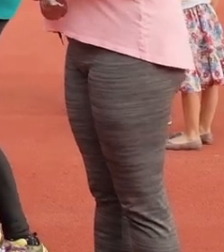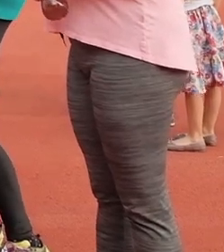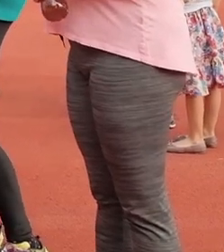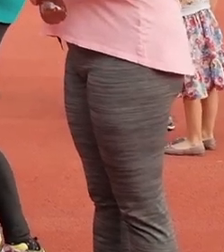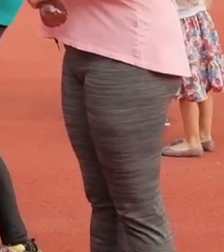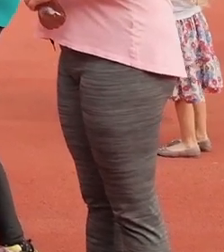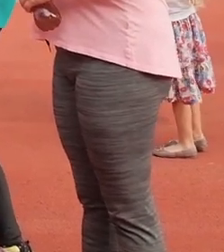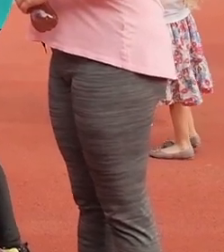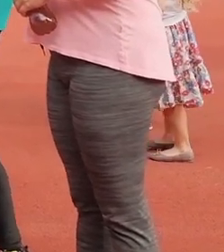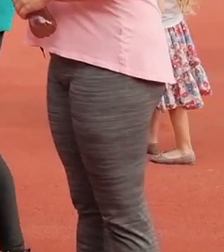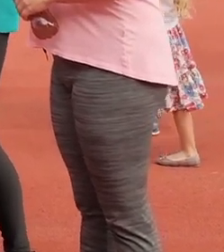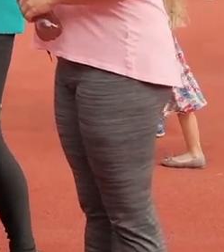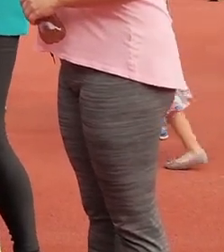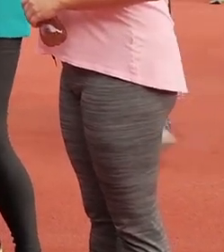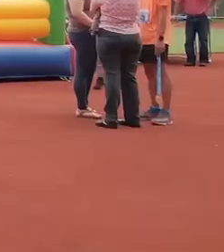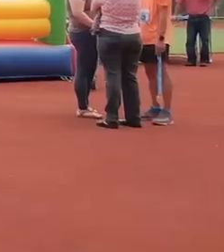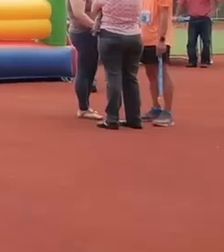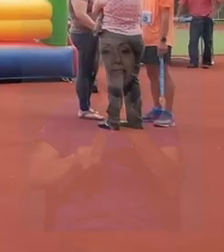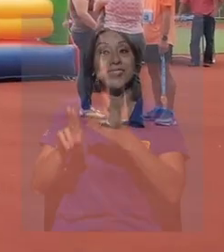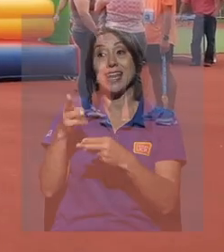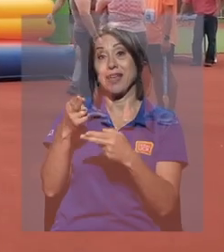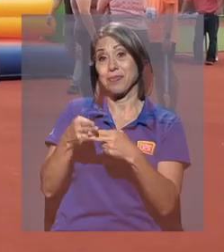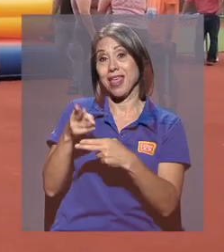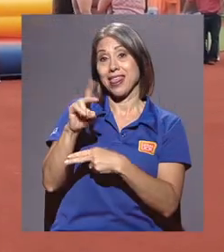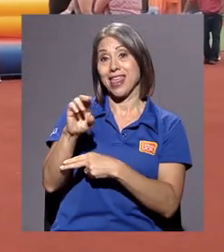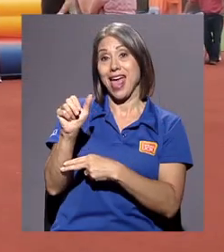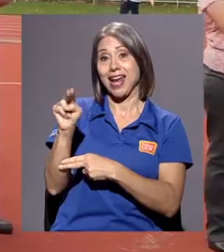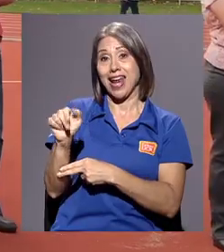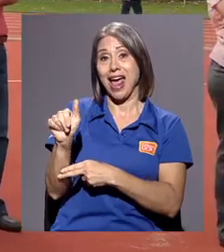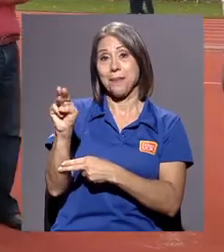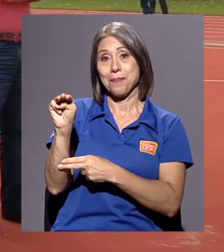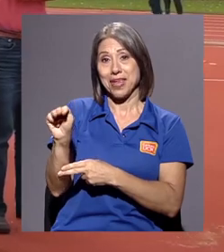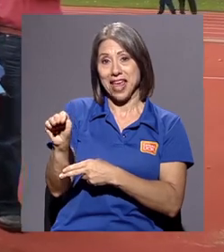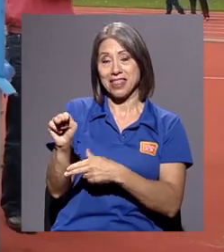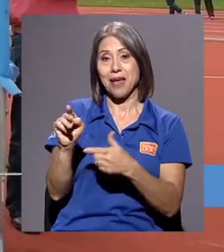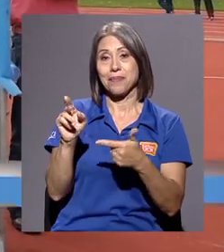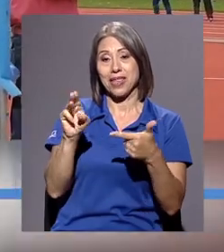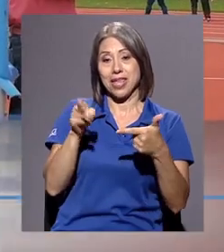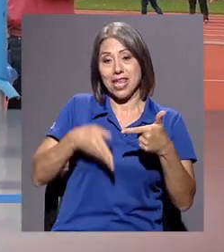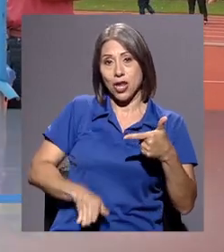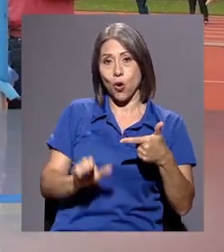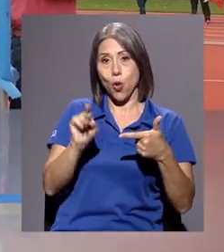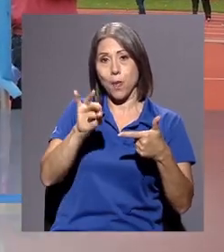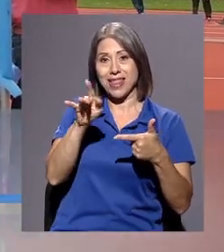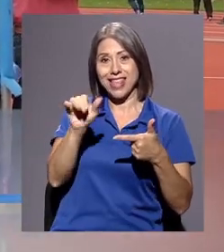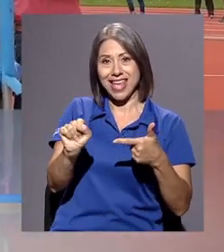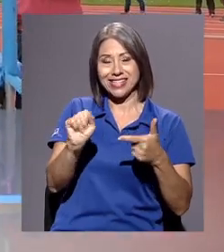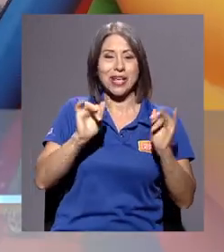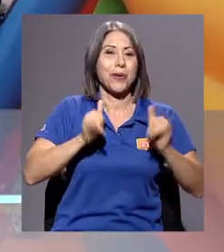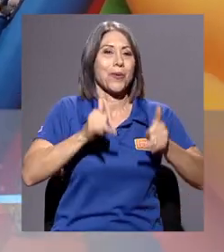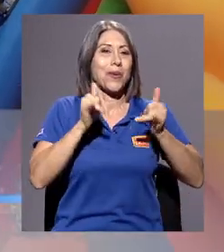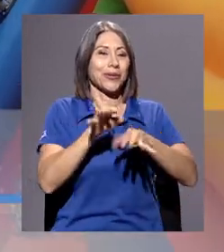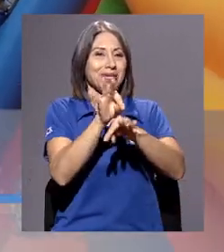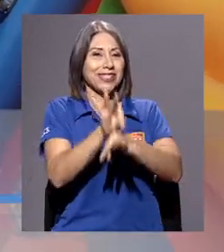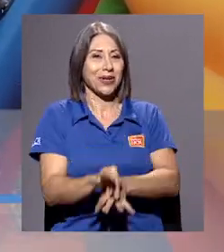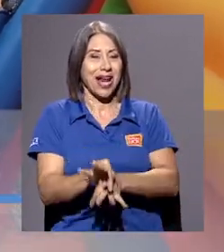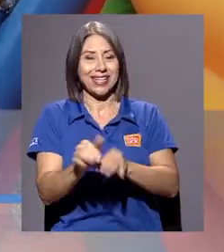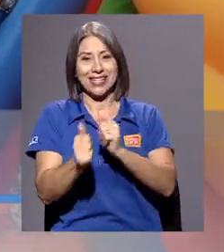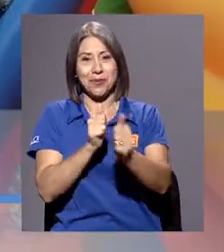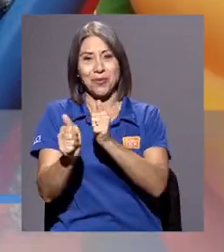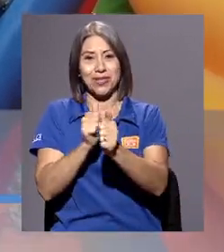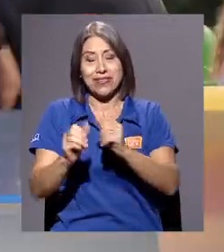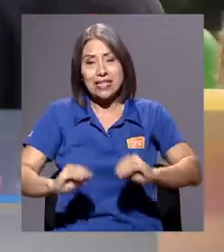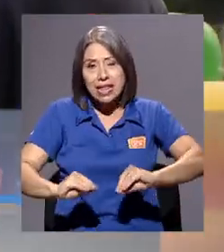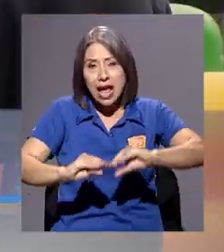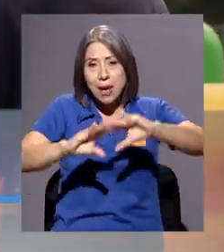celebrar el Día de la Familia Universitaria. Diana Miranda y su hijo Matías disfrutaron entre juegos tradicionales y deportivos la mañana